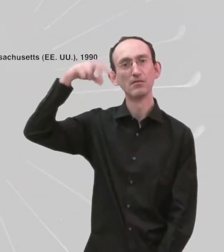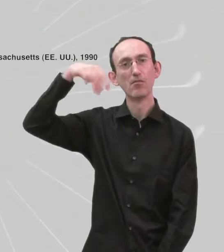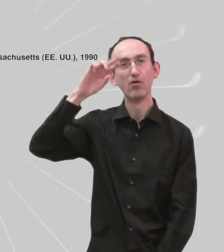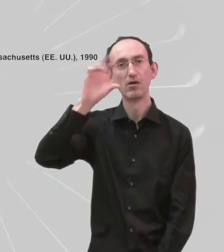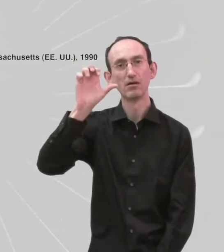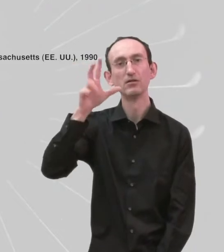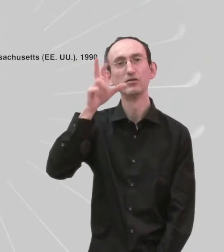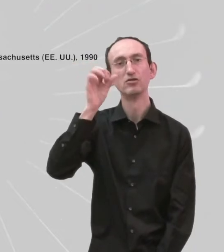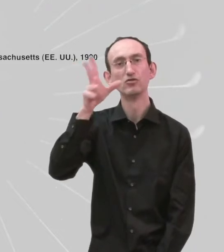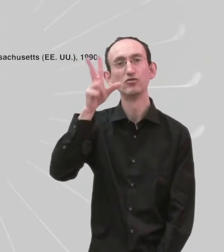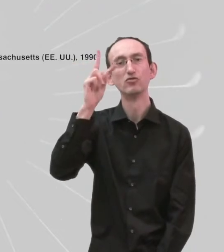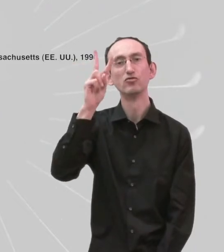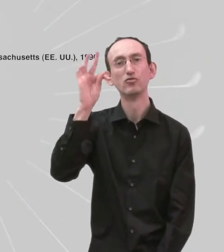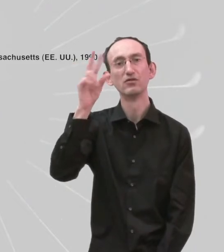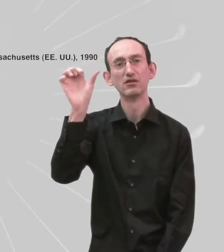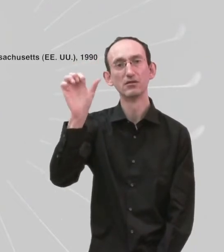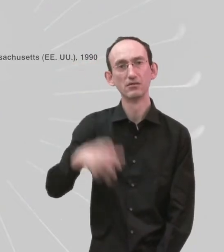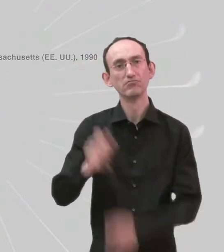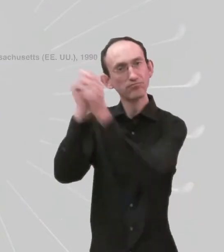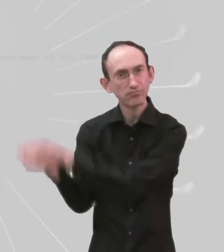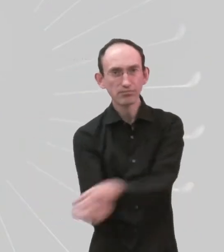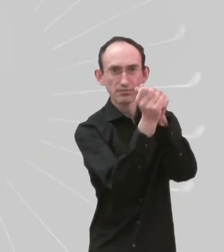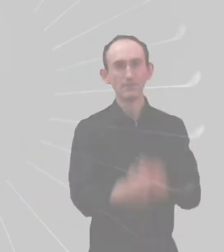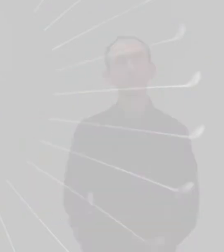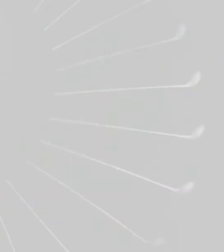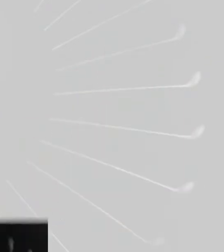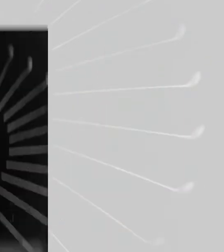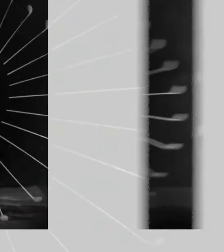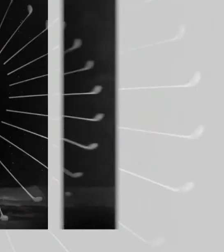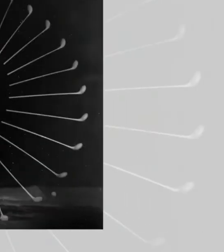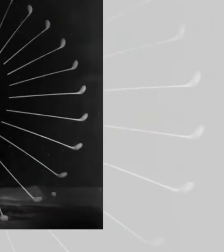Harold Edgerton, Densmore Shoot, curva la empuñadura.